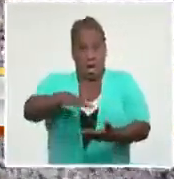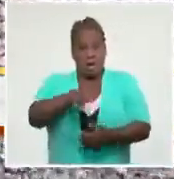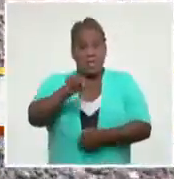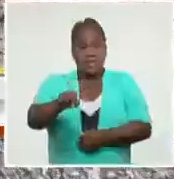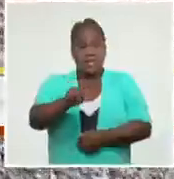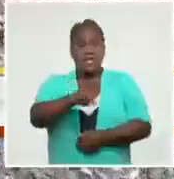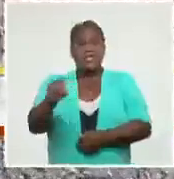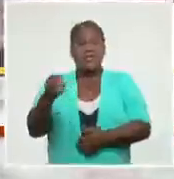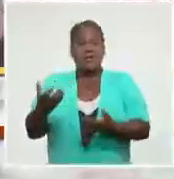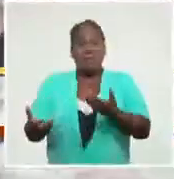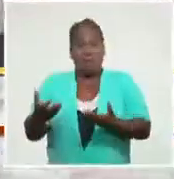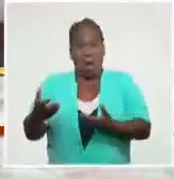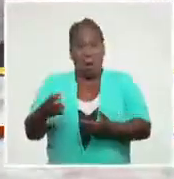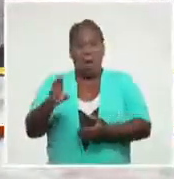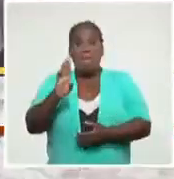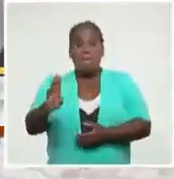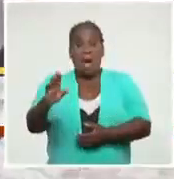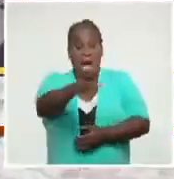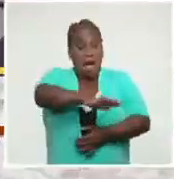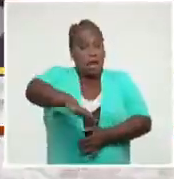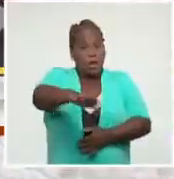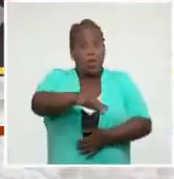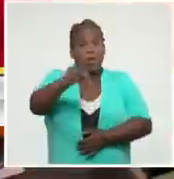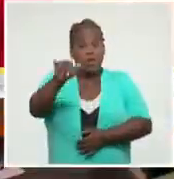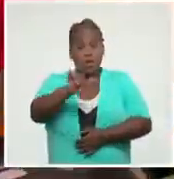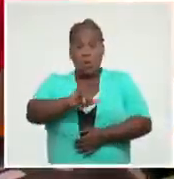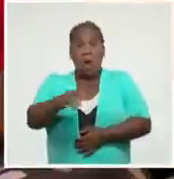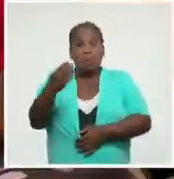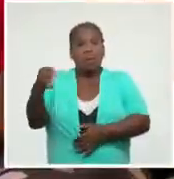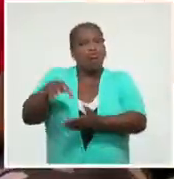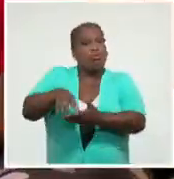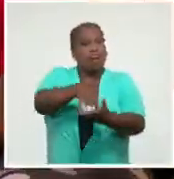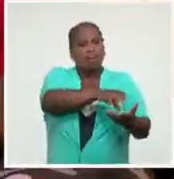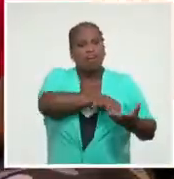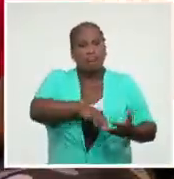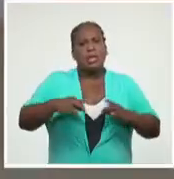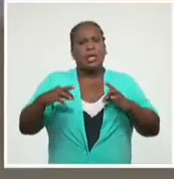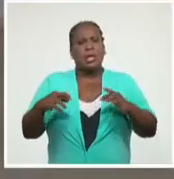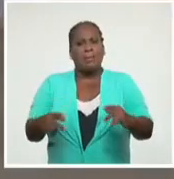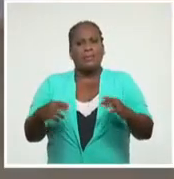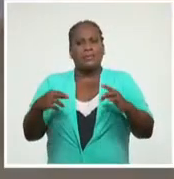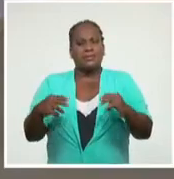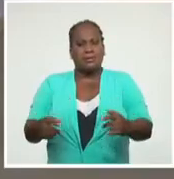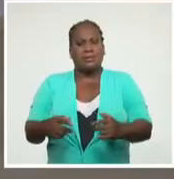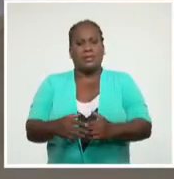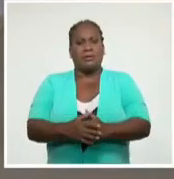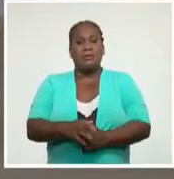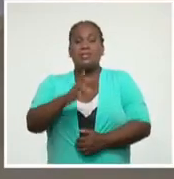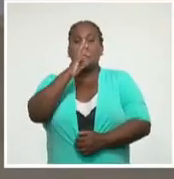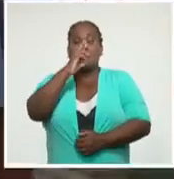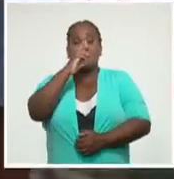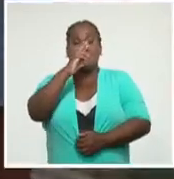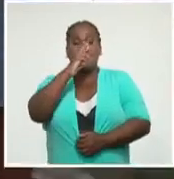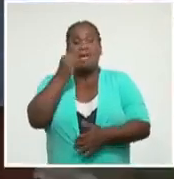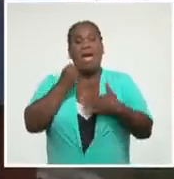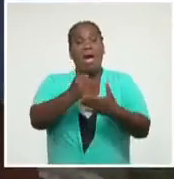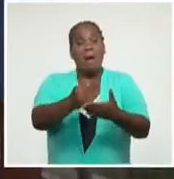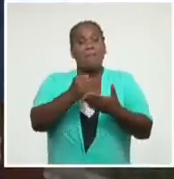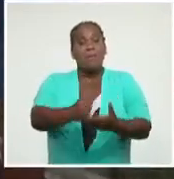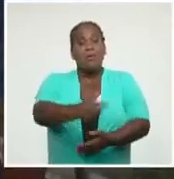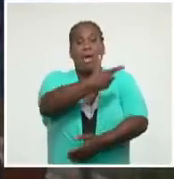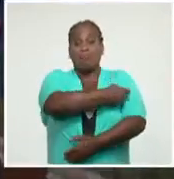Grifo, como en tantas más allá de la ciudad capital, se repite la convocatoria de federadas y sederistas para apoyar la próxima